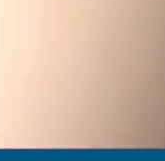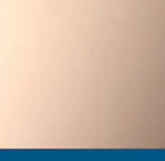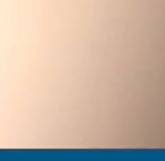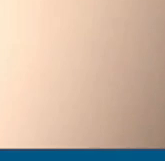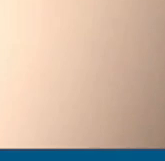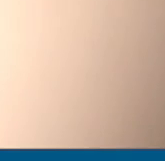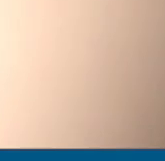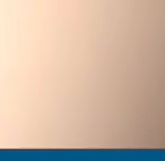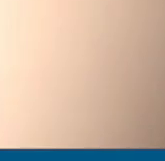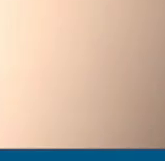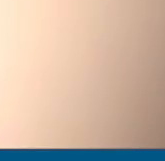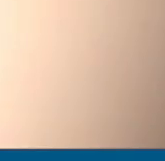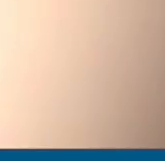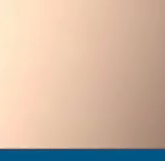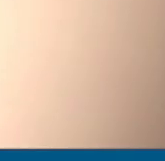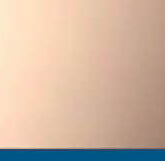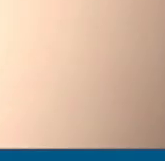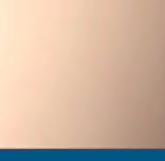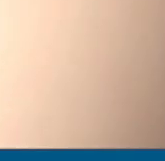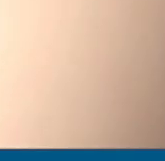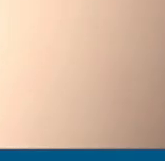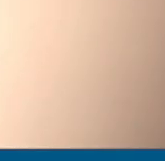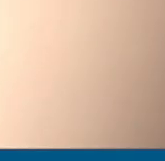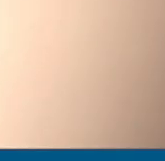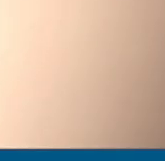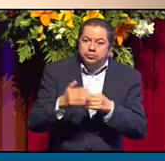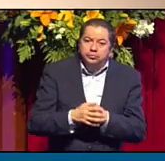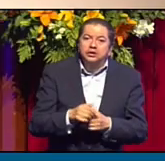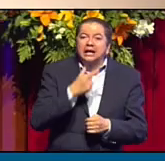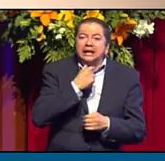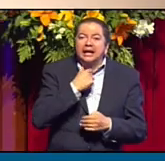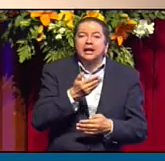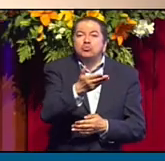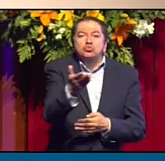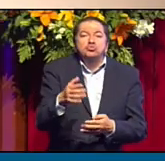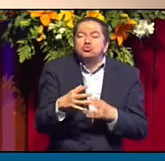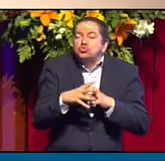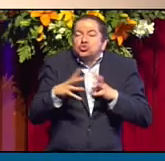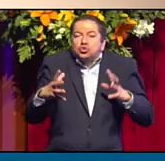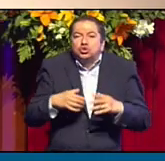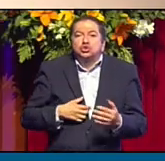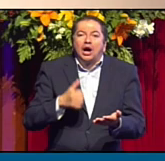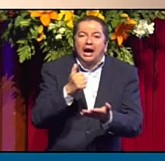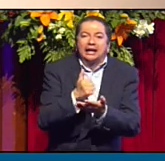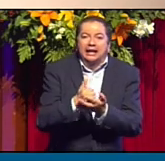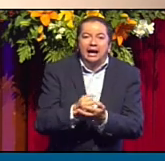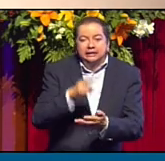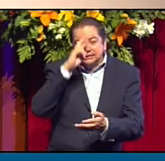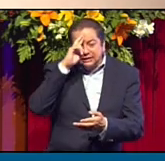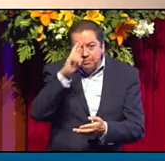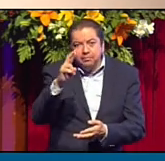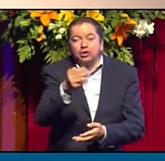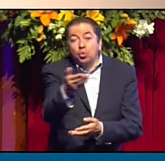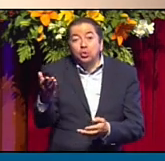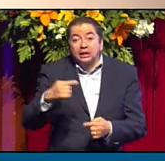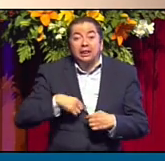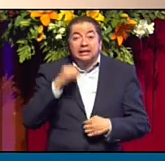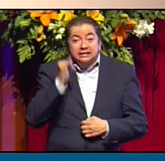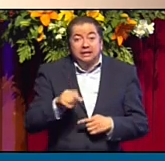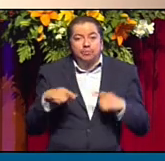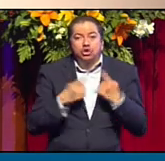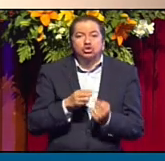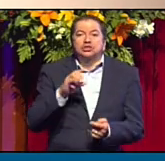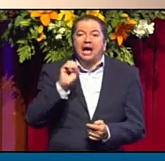lo que nosotros hacemos bien, ha sido muy enriquecedor para todos. Lo queremos mucho, alcalde, sabemos el respeto y la admiración que le tenemos aquí